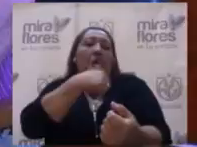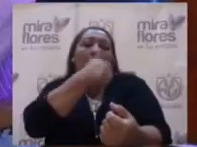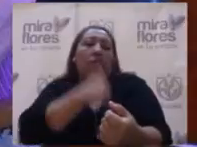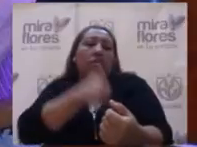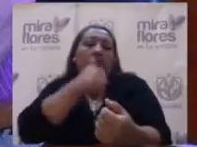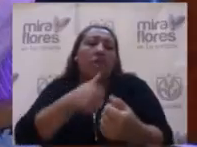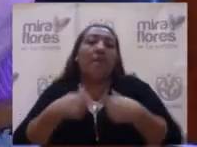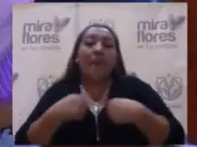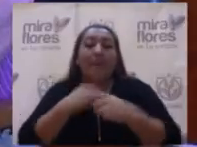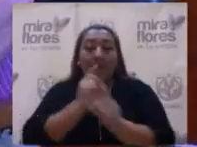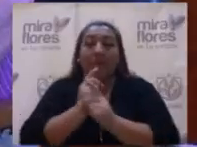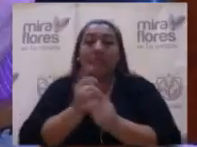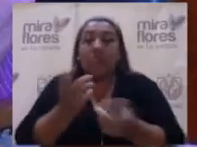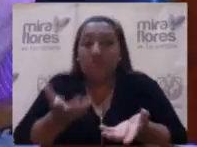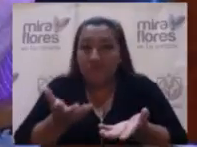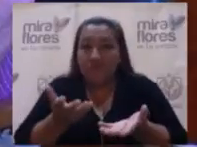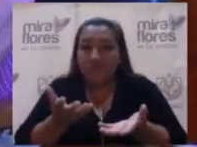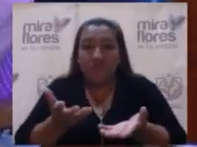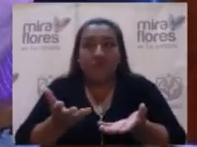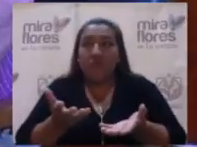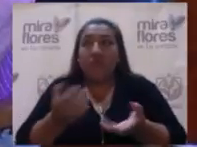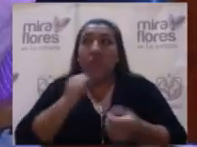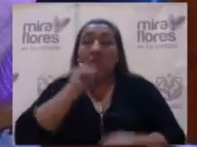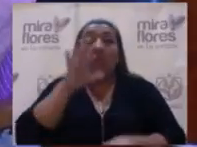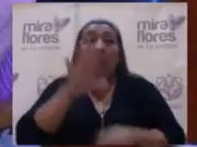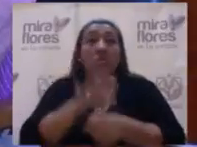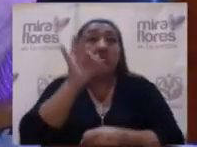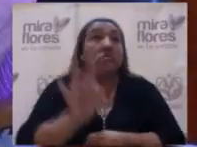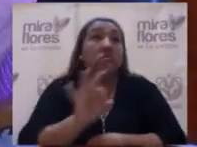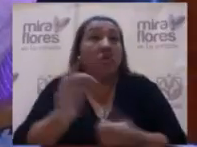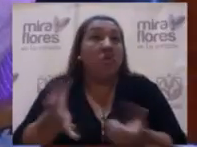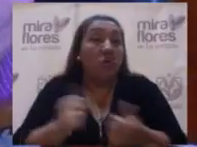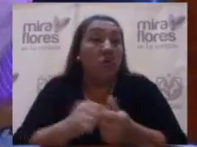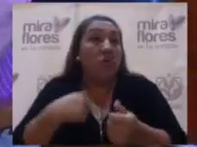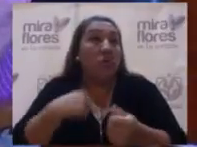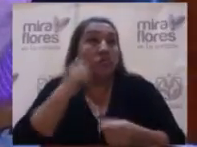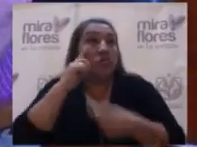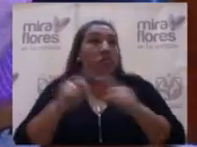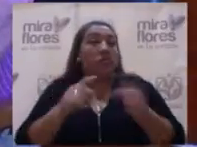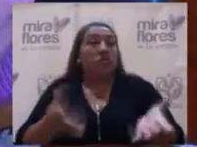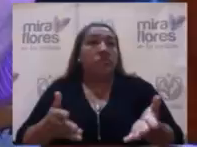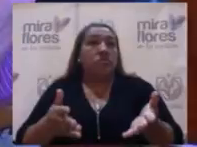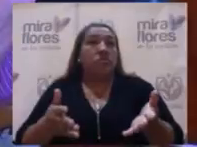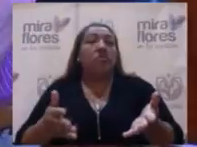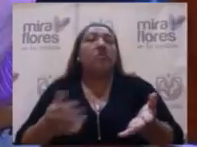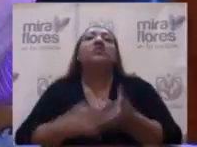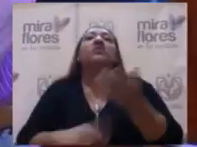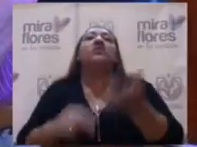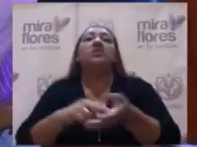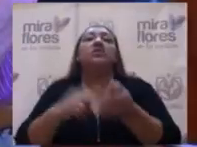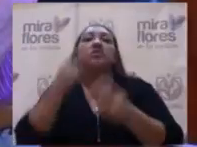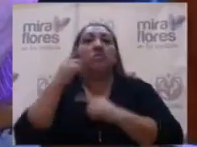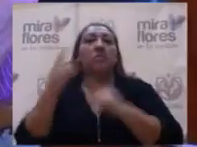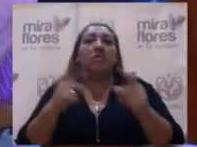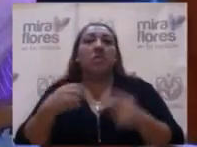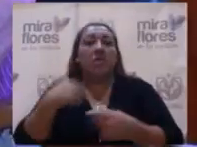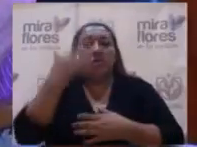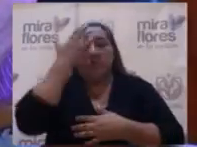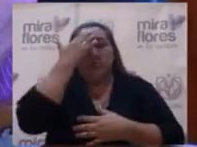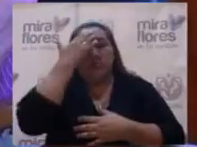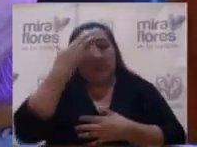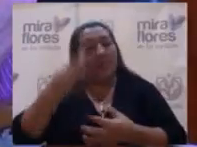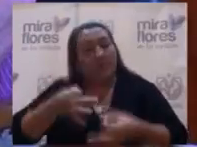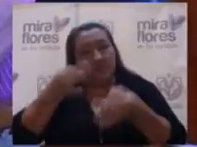febrero y se va a cumplir con el 100% de las inspecciones. Inspecciones que sabemos cómo se